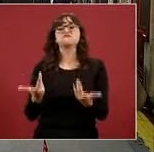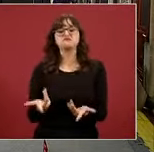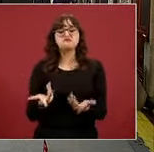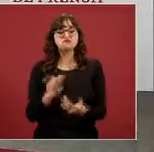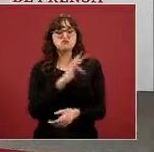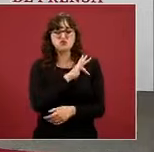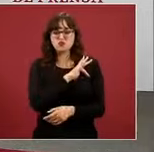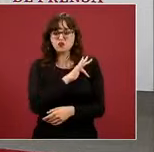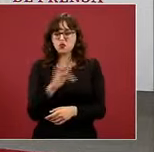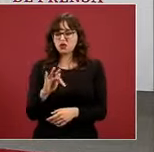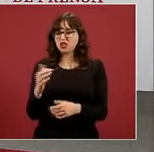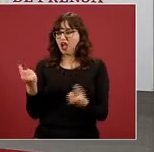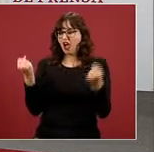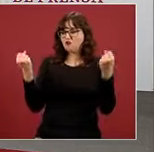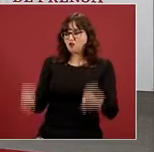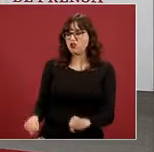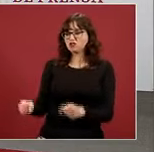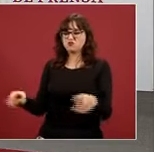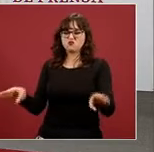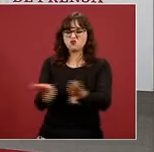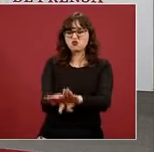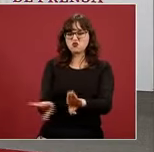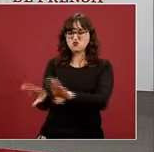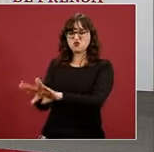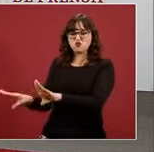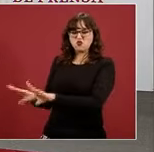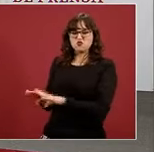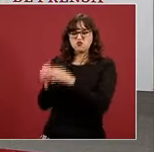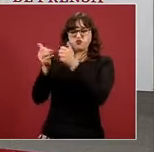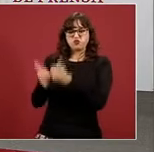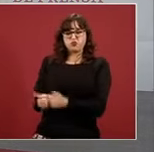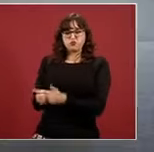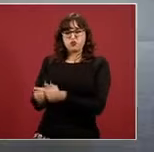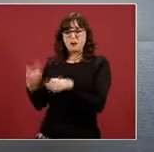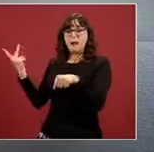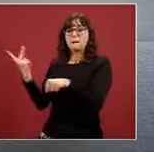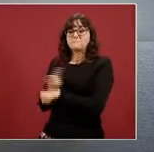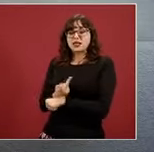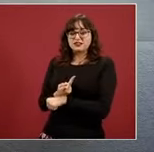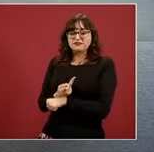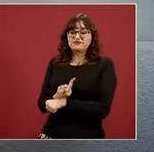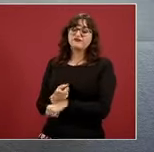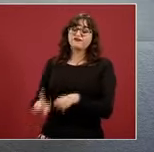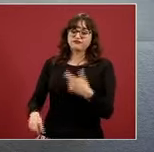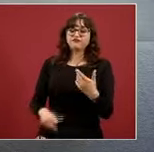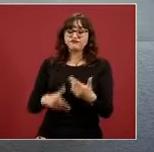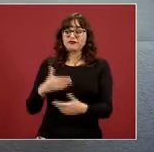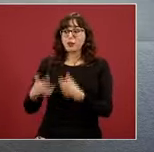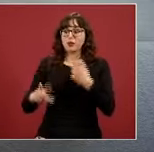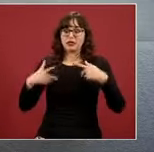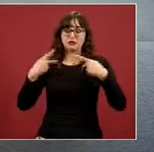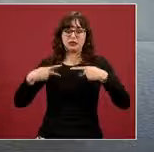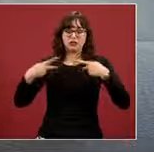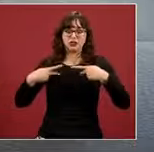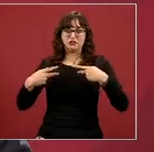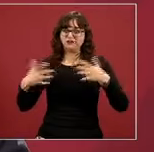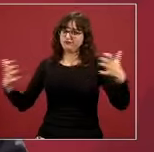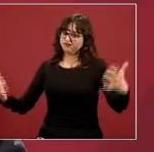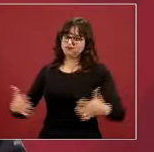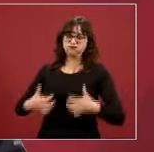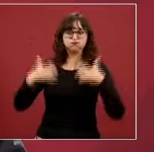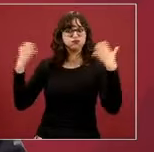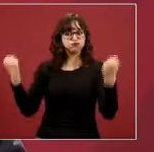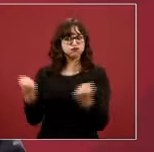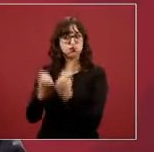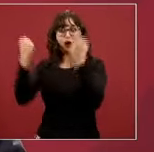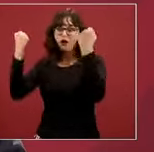medidas coercitivas, existe un riesgo elevadísimo de confrontación social. Hoy no estamos mencionando ningún país de la